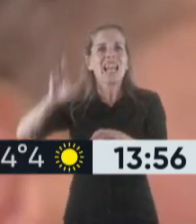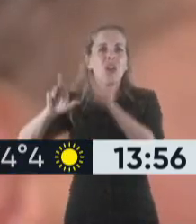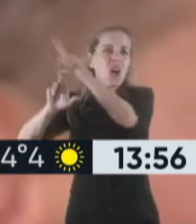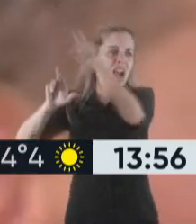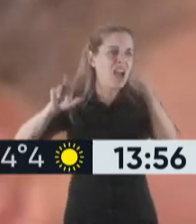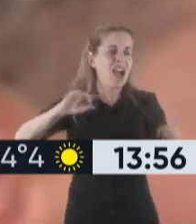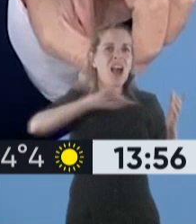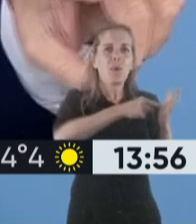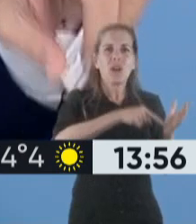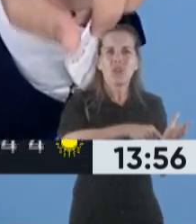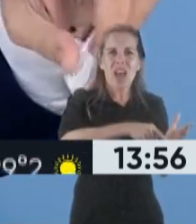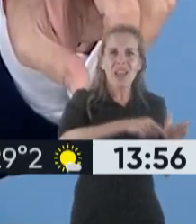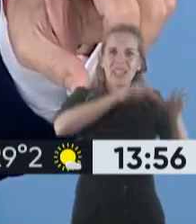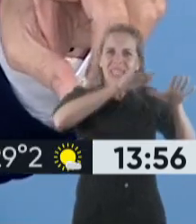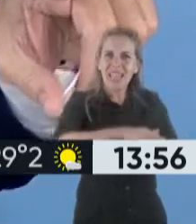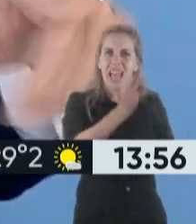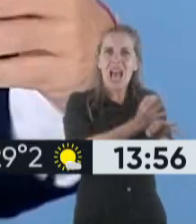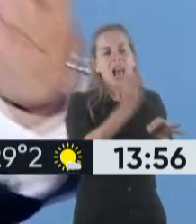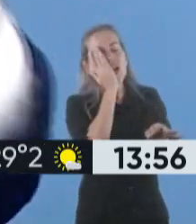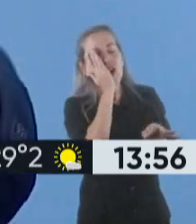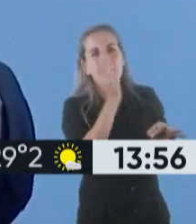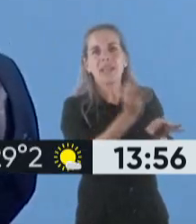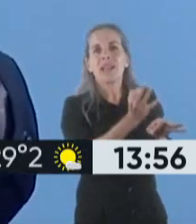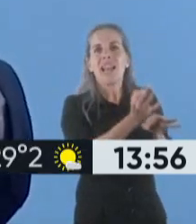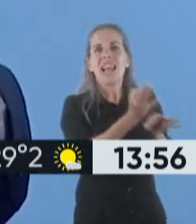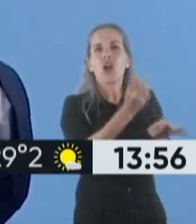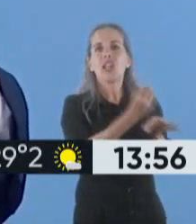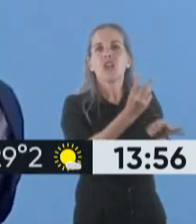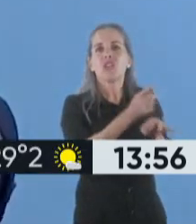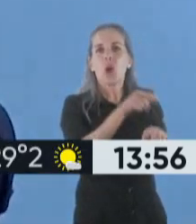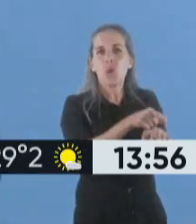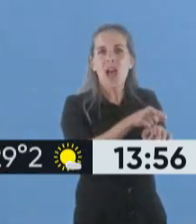esos años, el Colegio Nacional de Buenos Aires era internado.